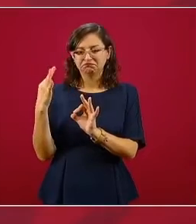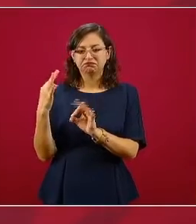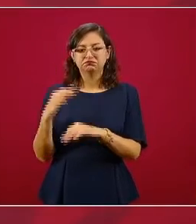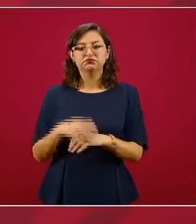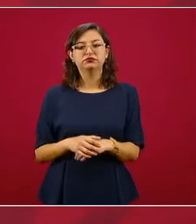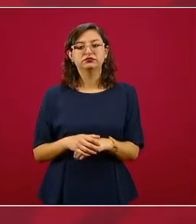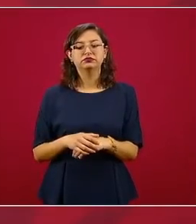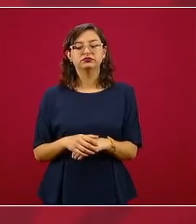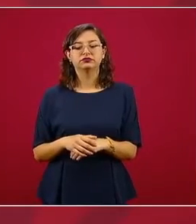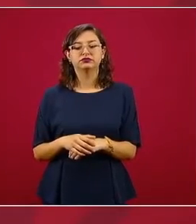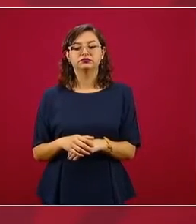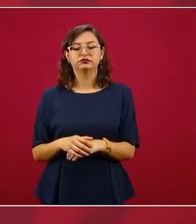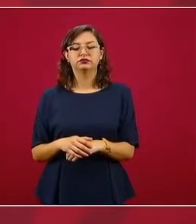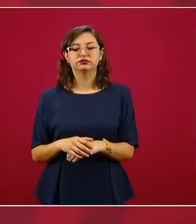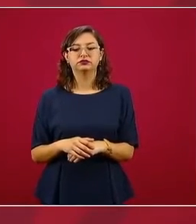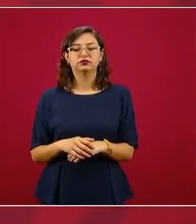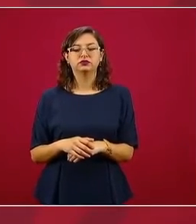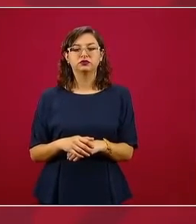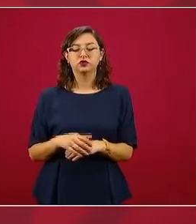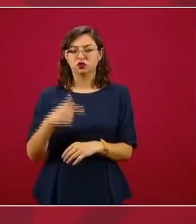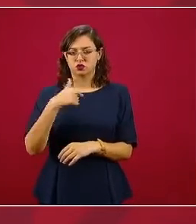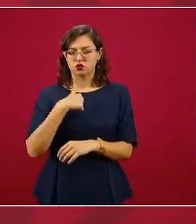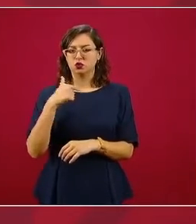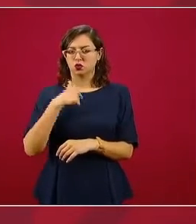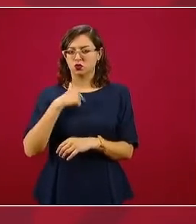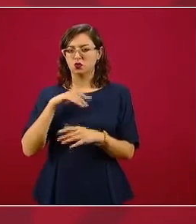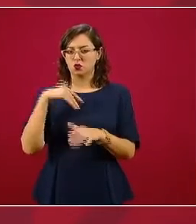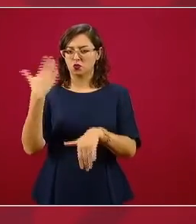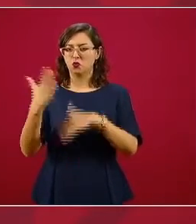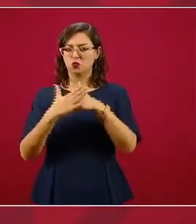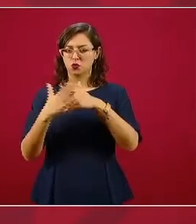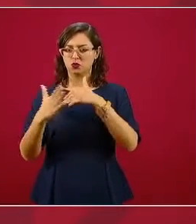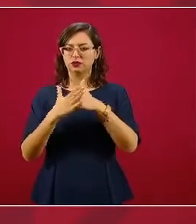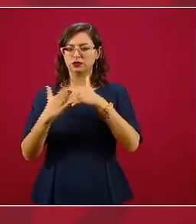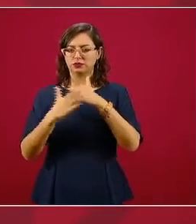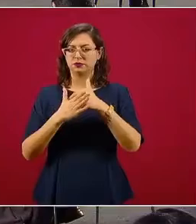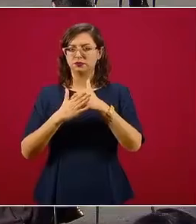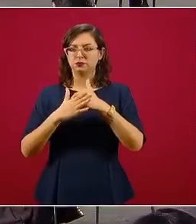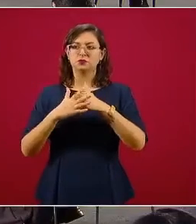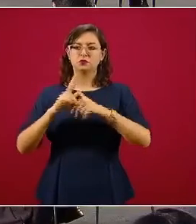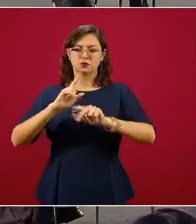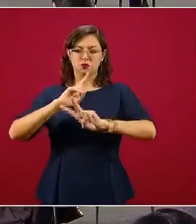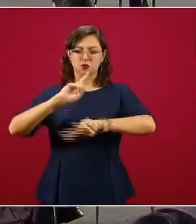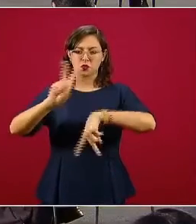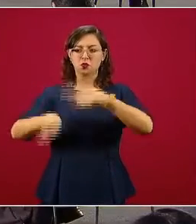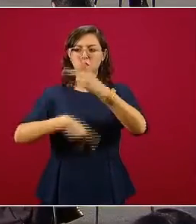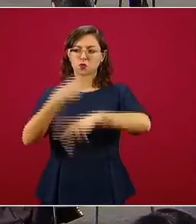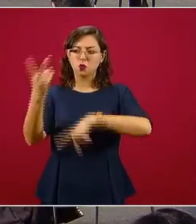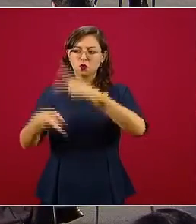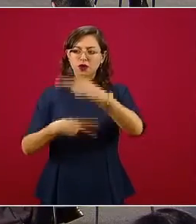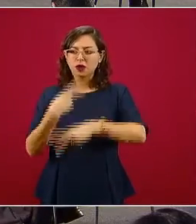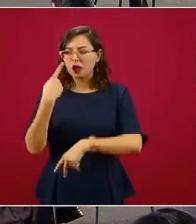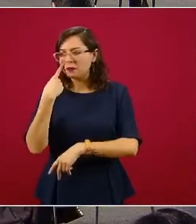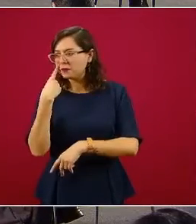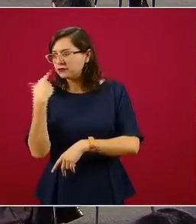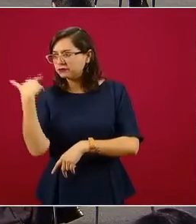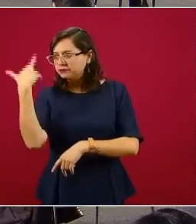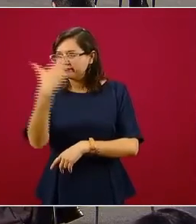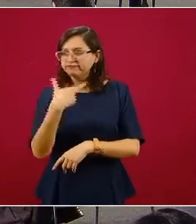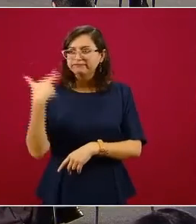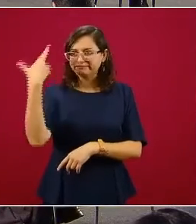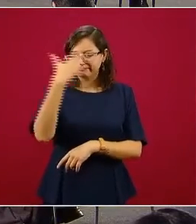Voy a ir todavía a hacer una revisión, a ver si también hablas de eso,